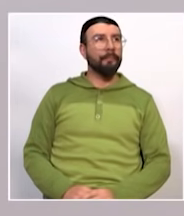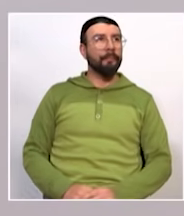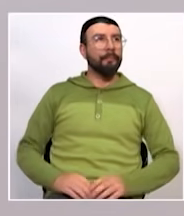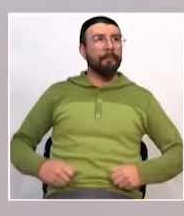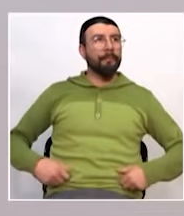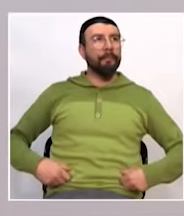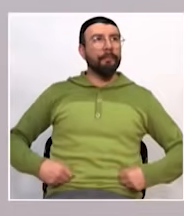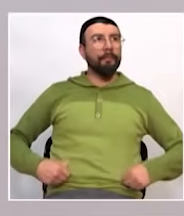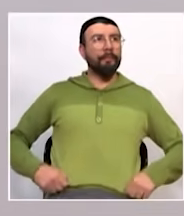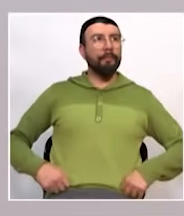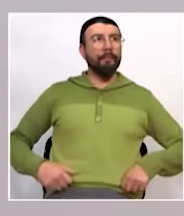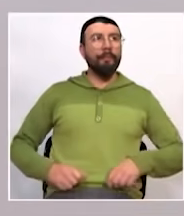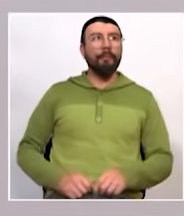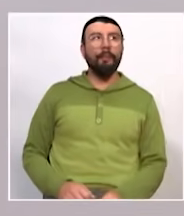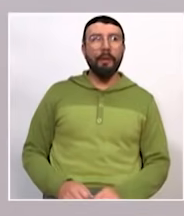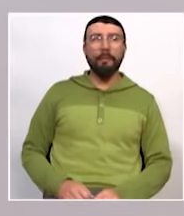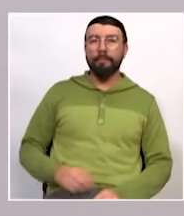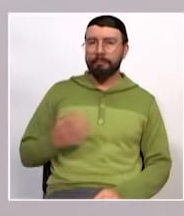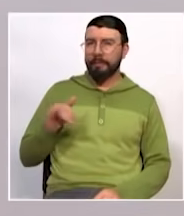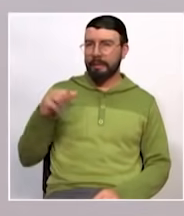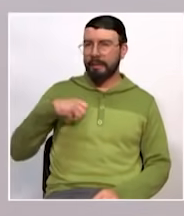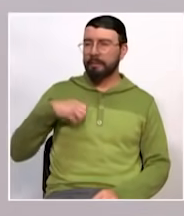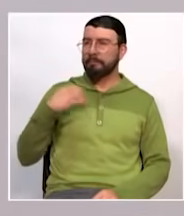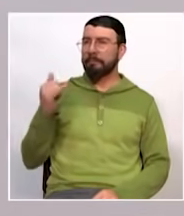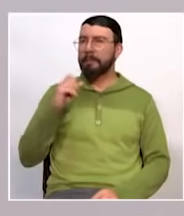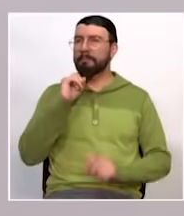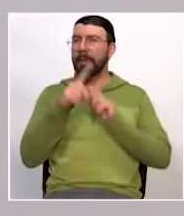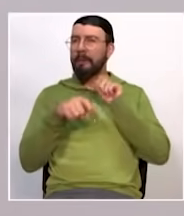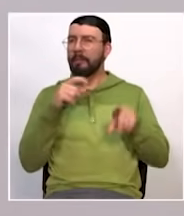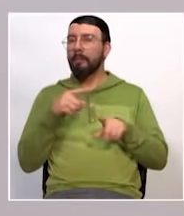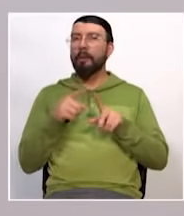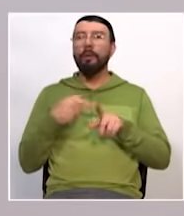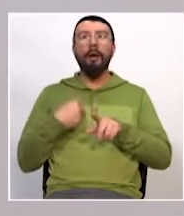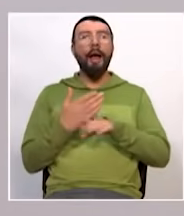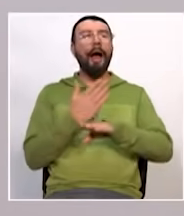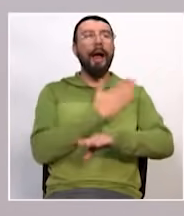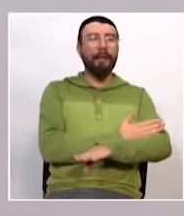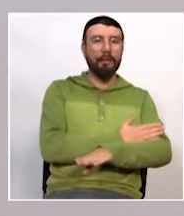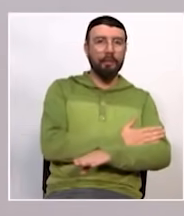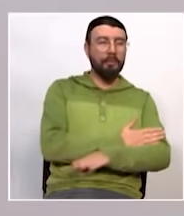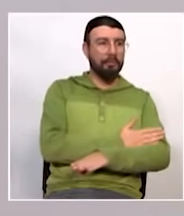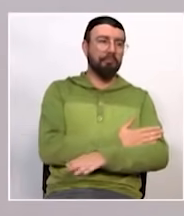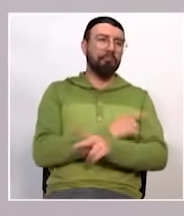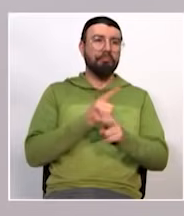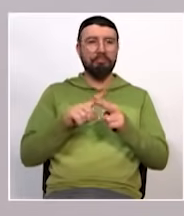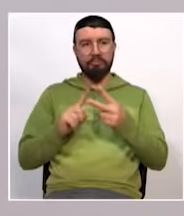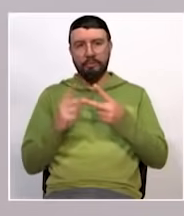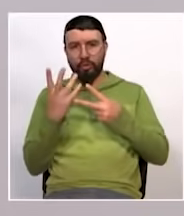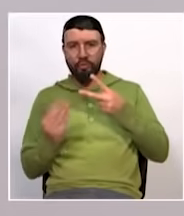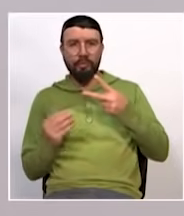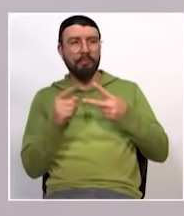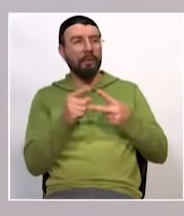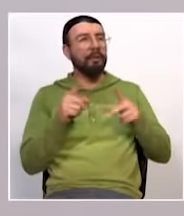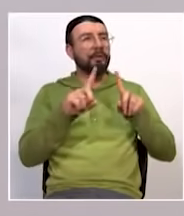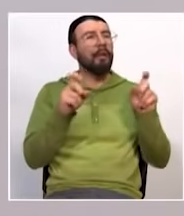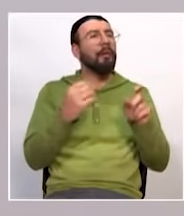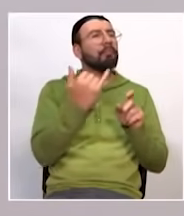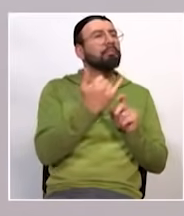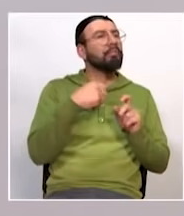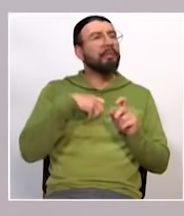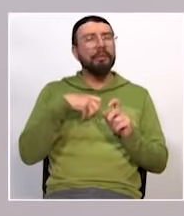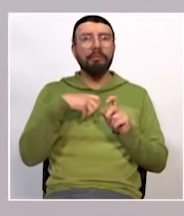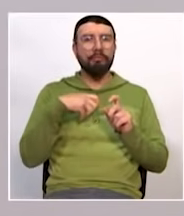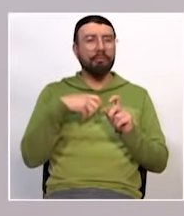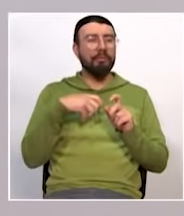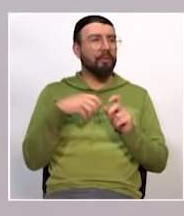bueno ya tenemos algunas preguntas aquí pero antes quiero hacerle dos o tres para unir el tema con el que empezamos aquí y luego